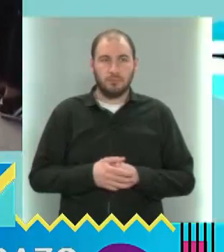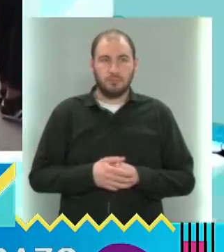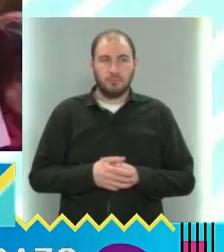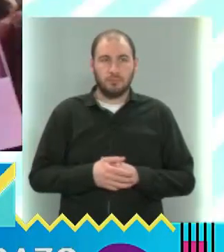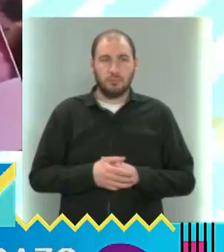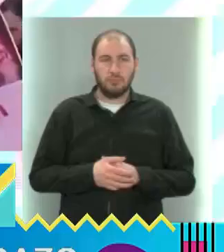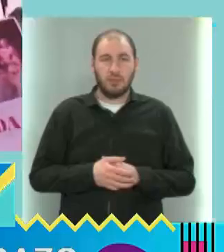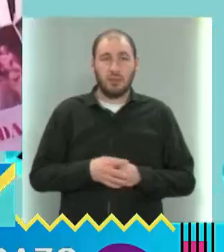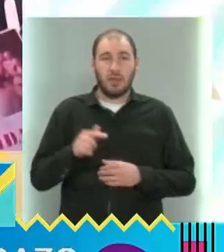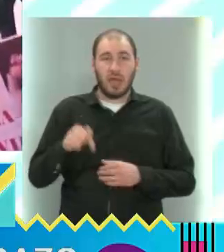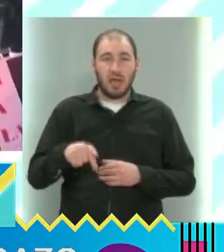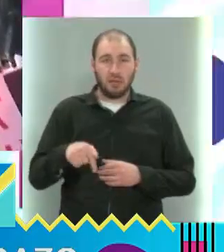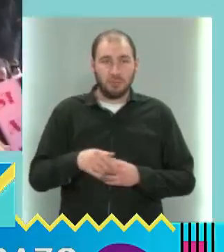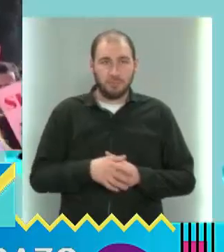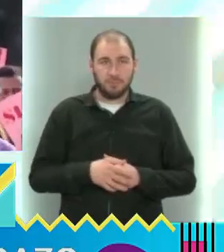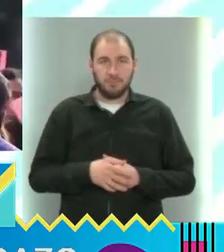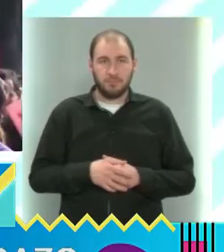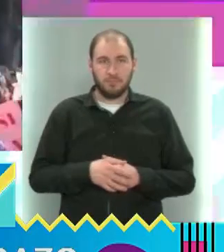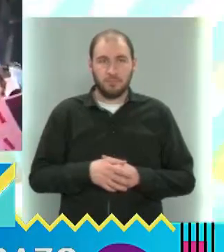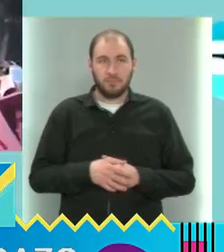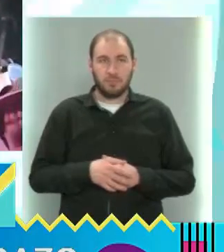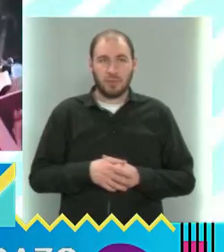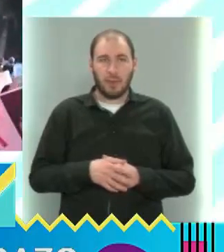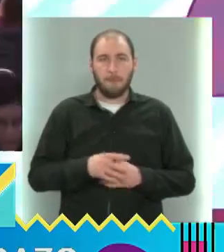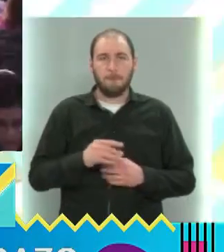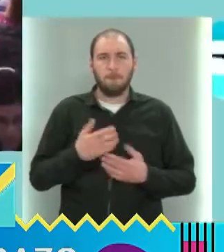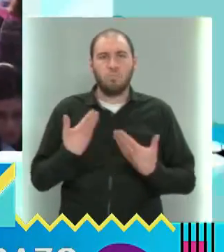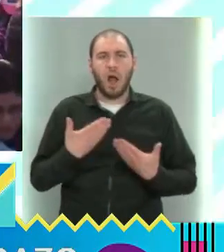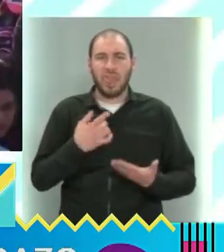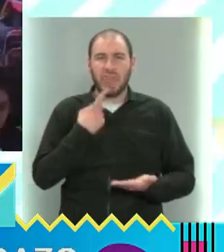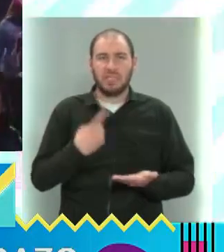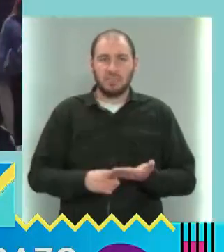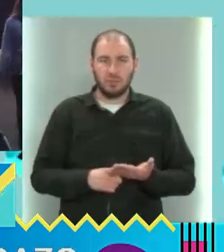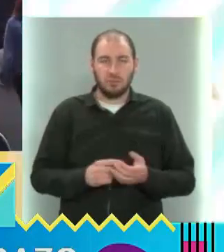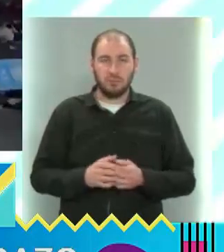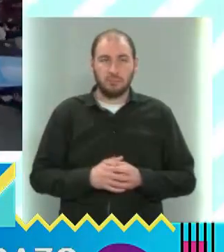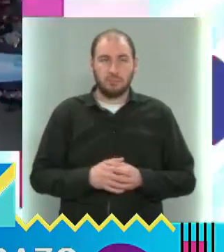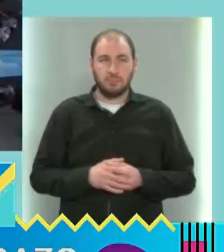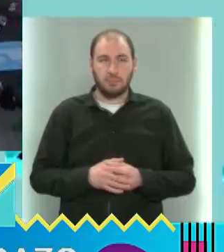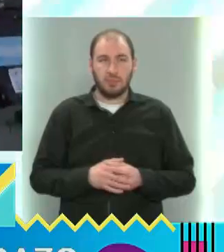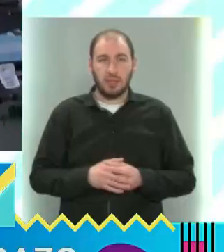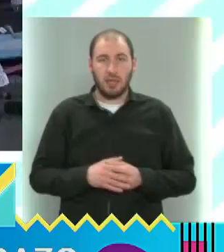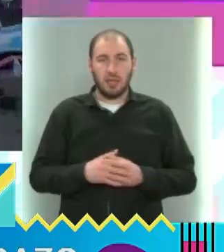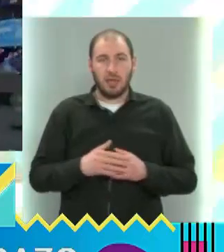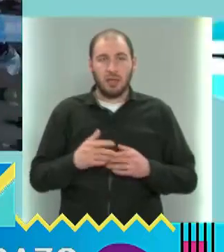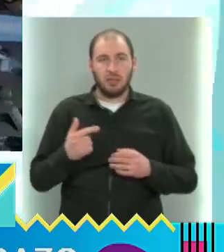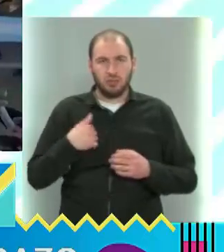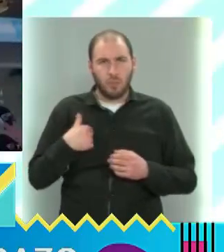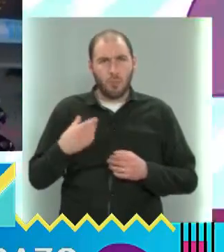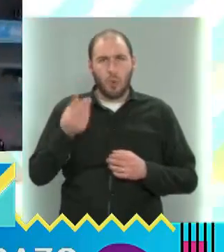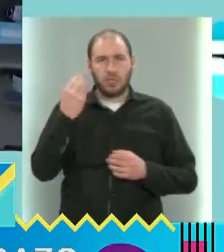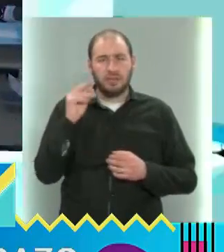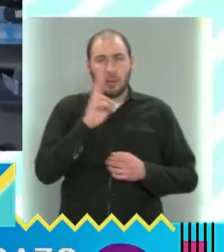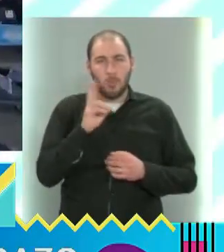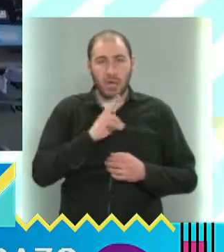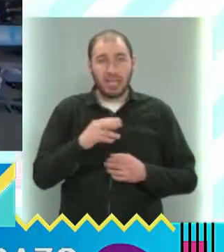Con lo cual esto, digamos, de su poder decidir, o sea, he escuchado muchos casos de mujeres